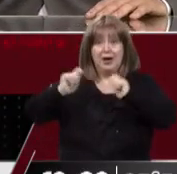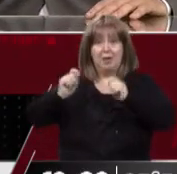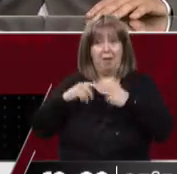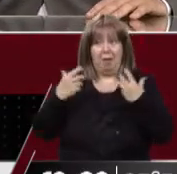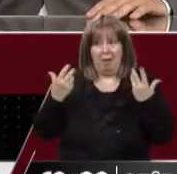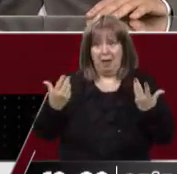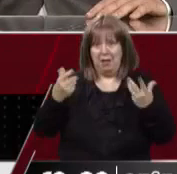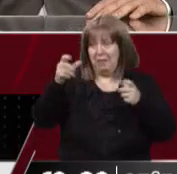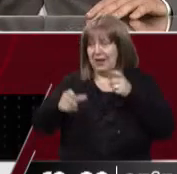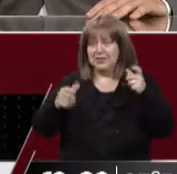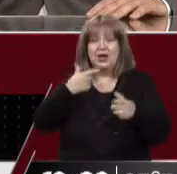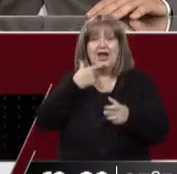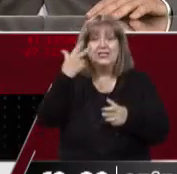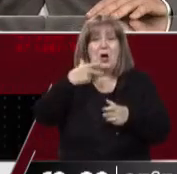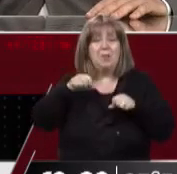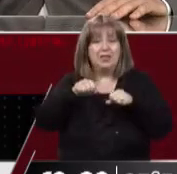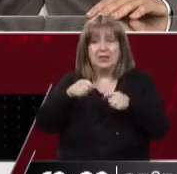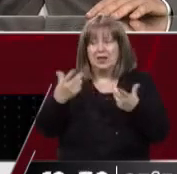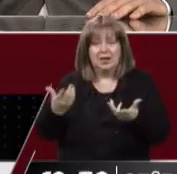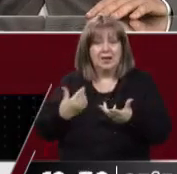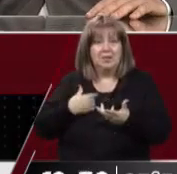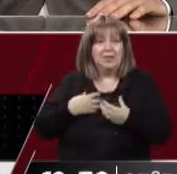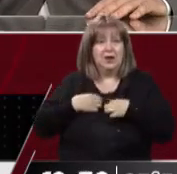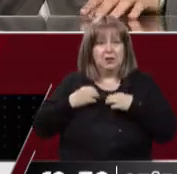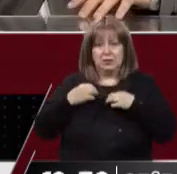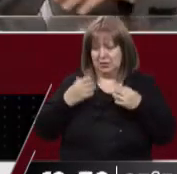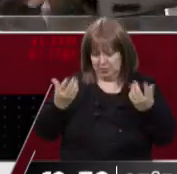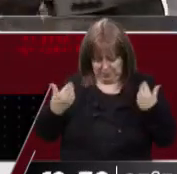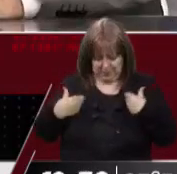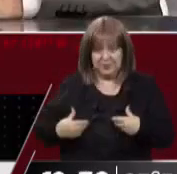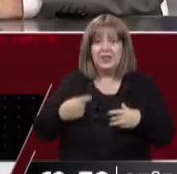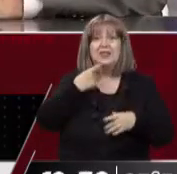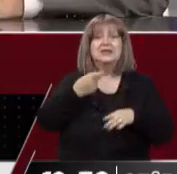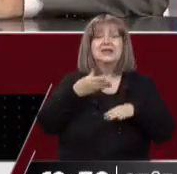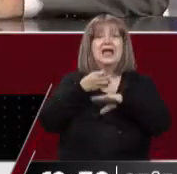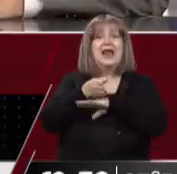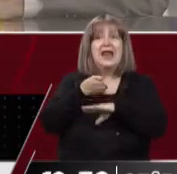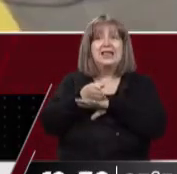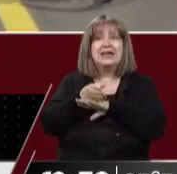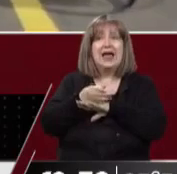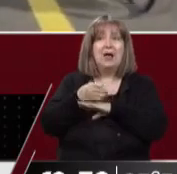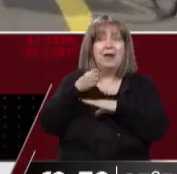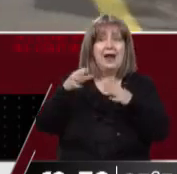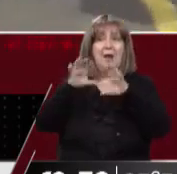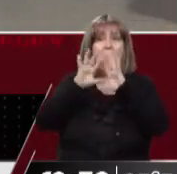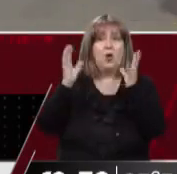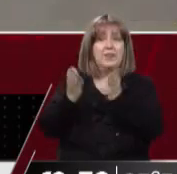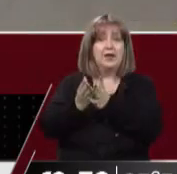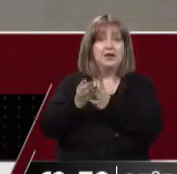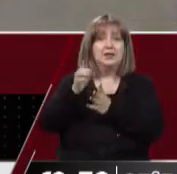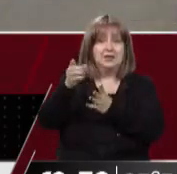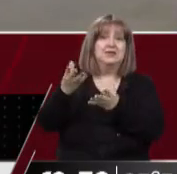liado. No te doy ni idea. Salimos de ahí, le digo, ¿tienen entrada? Dijo, no, yo les voy a